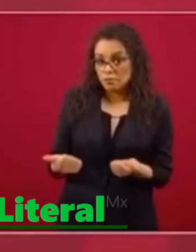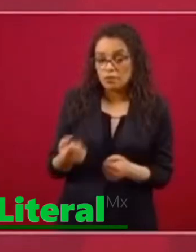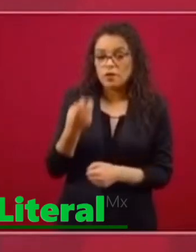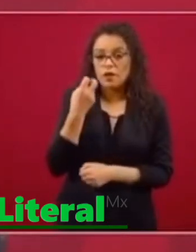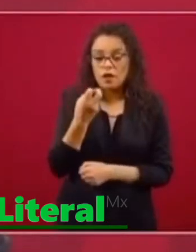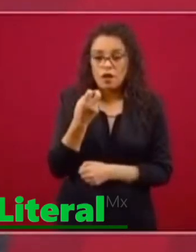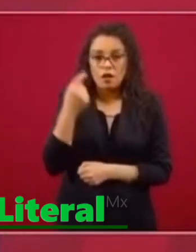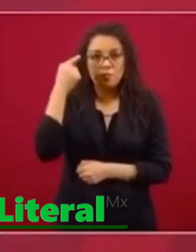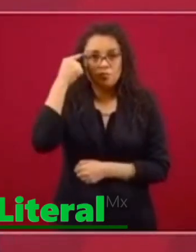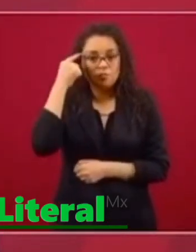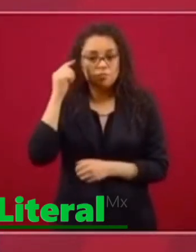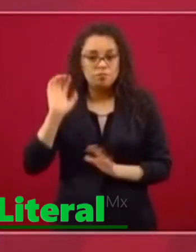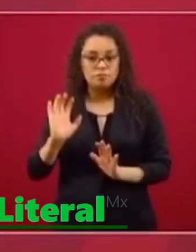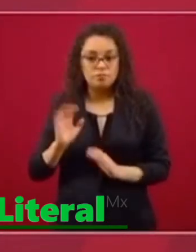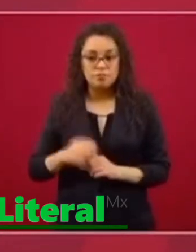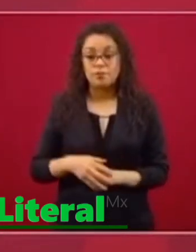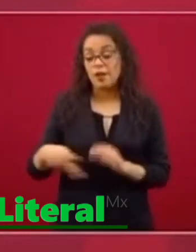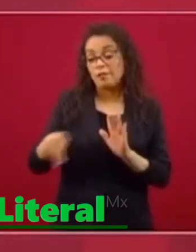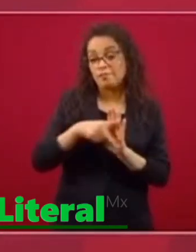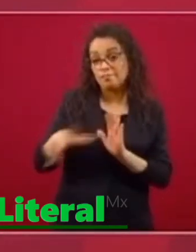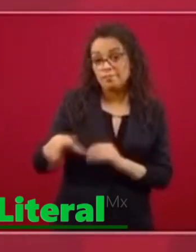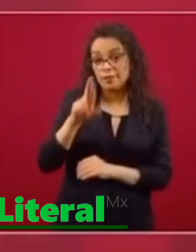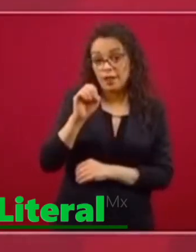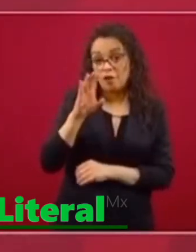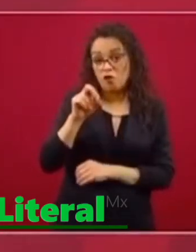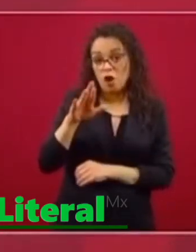El Reforma dice otra cosa, pero eso ya sabemos, ¿no?